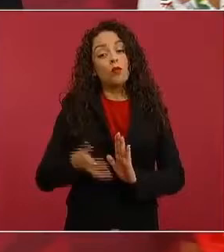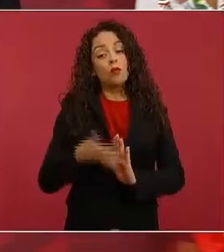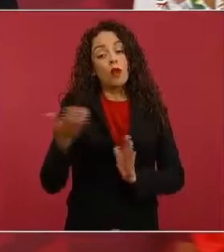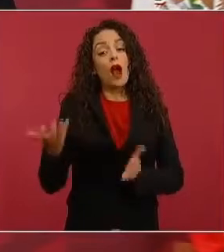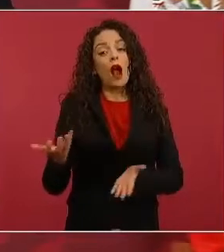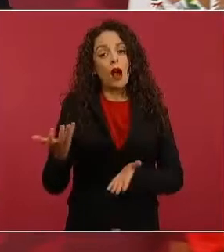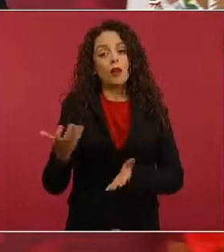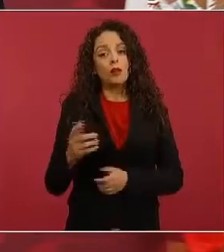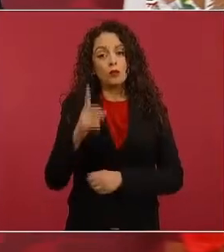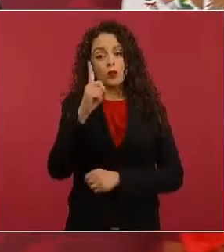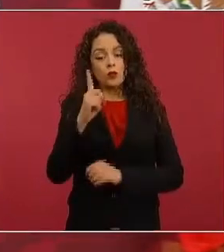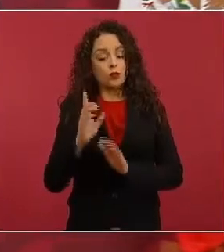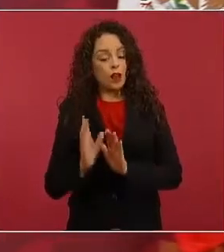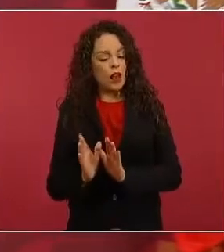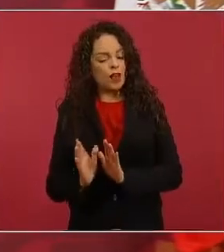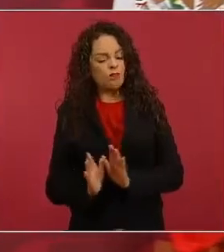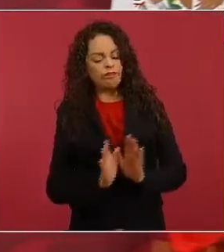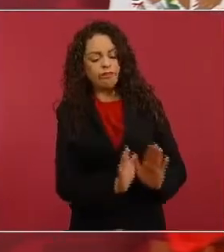dejan una parte